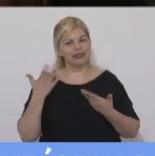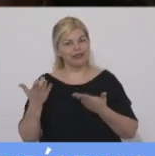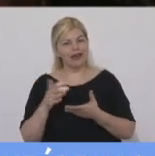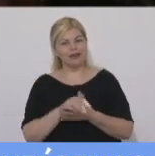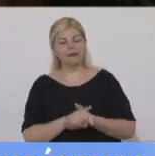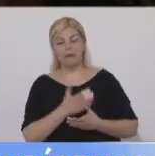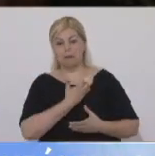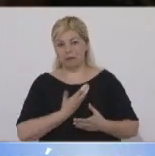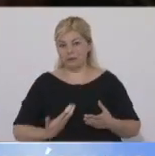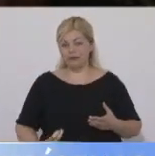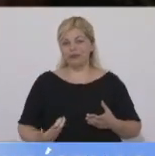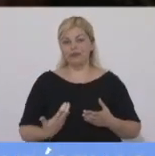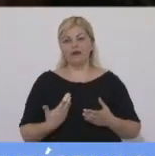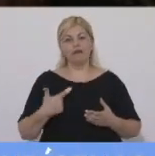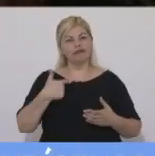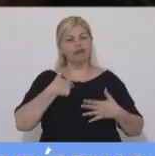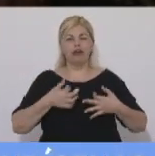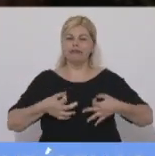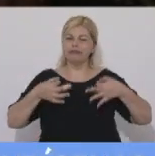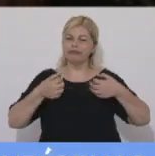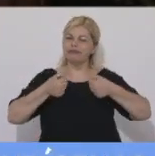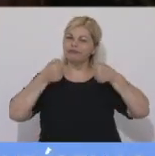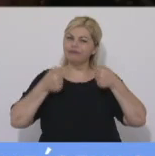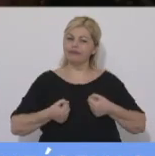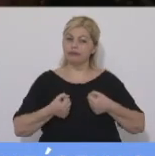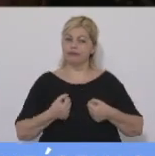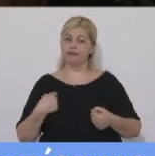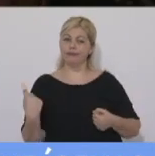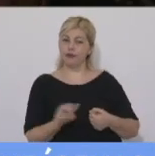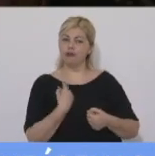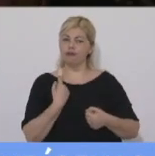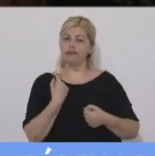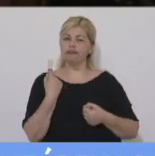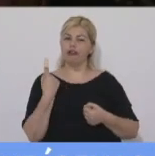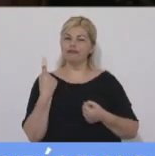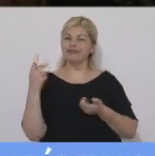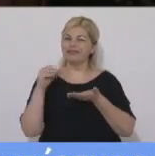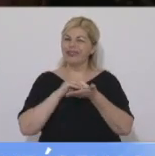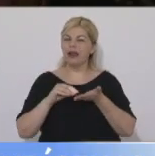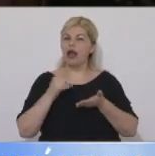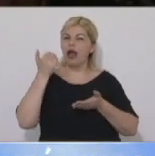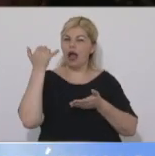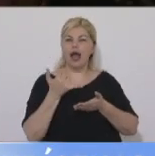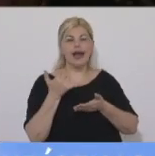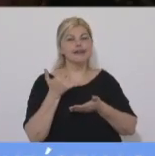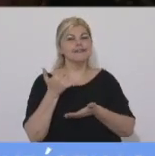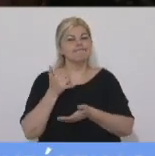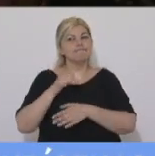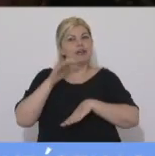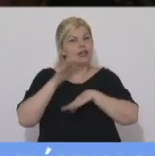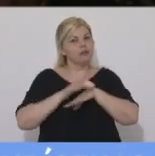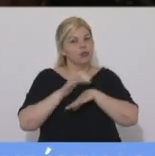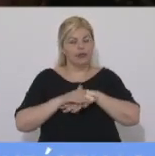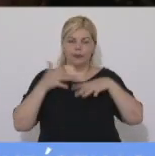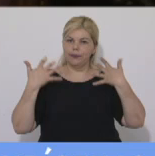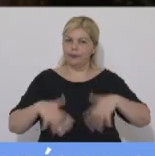tengo el convencimiento que los legisladores tenemos sobre nuestras espaldas una gran